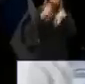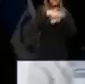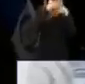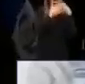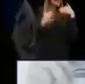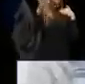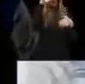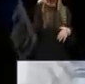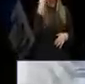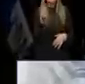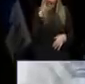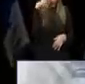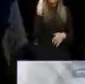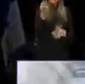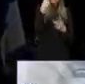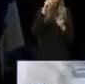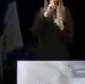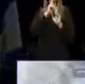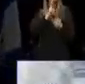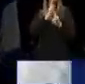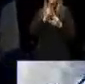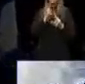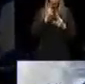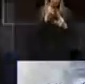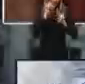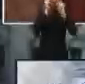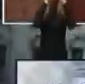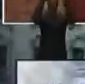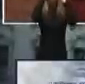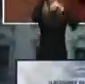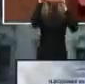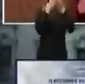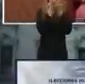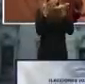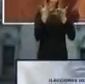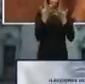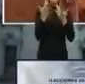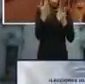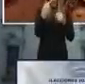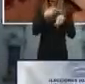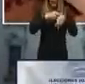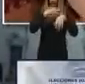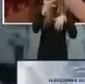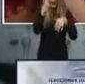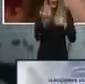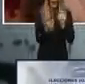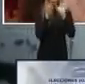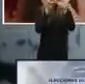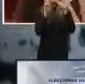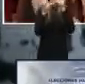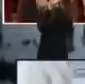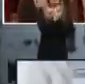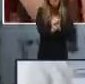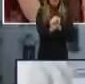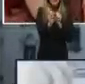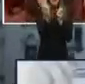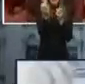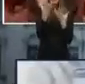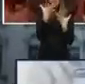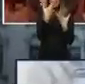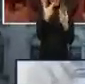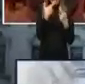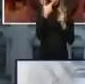porque los resultados no se esperaban sino hasta pues pasadas las 8 de la noche, y